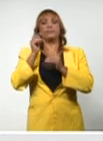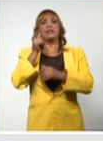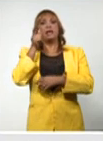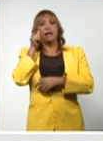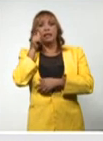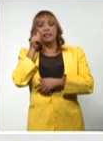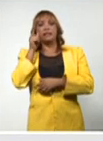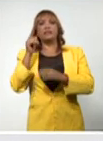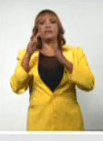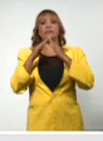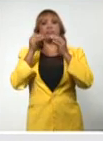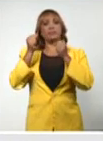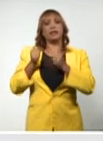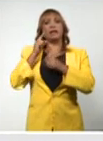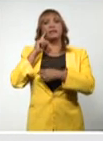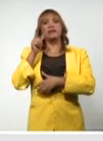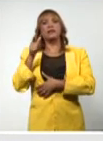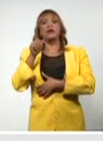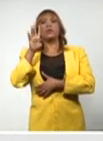vigilan